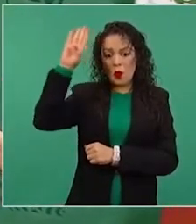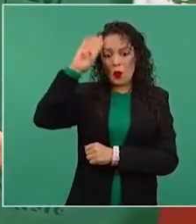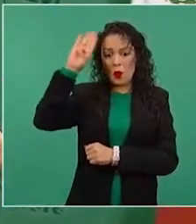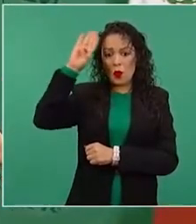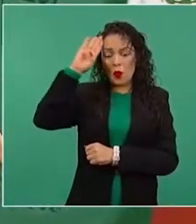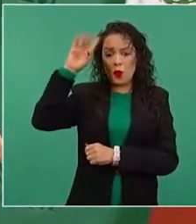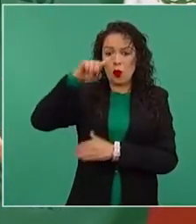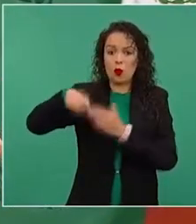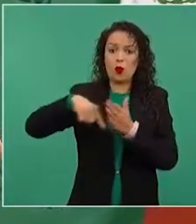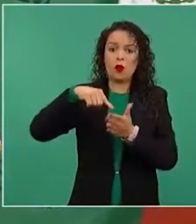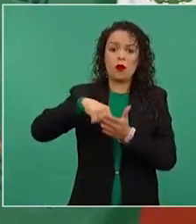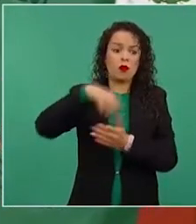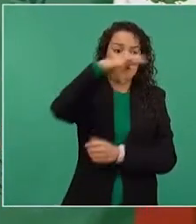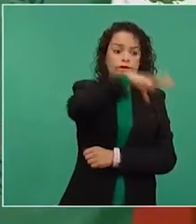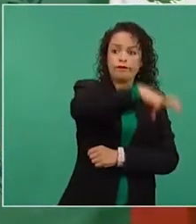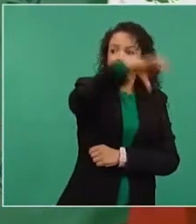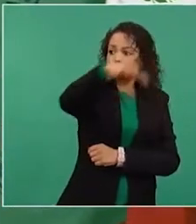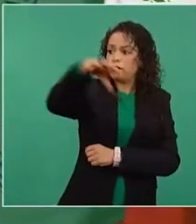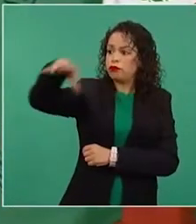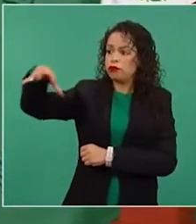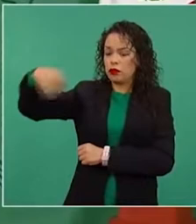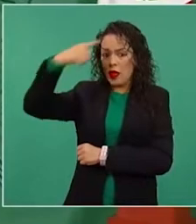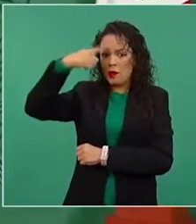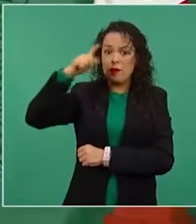explotación de petróleo,